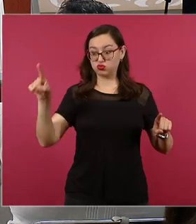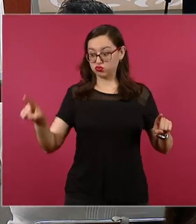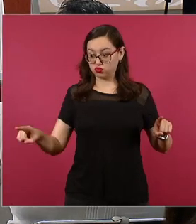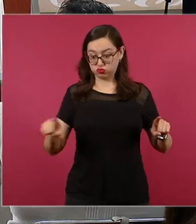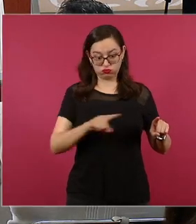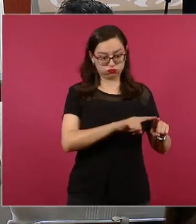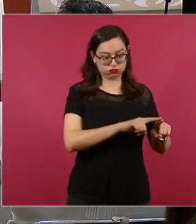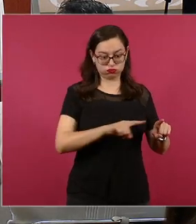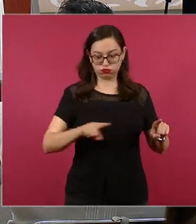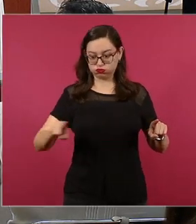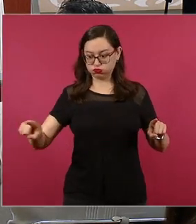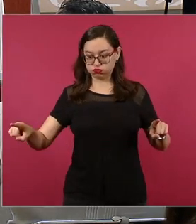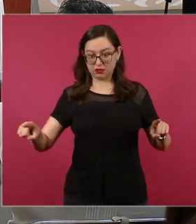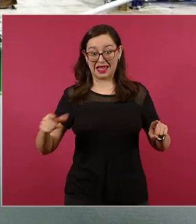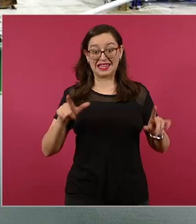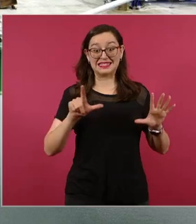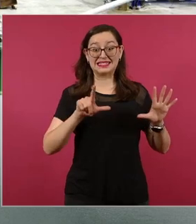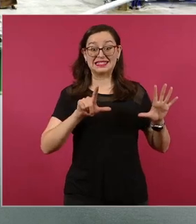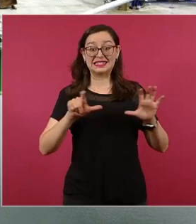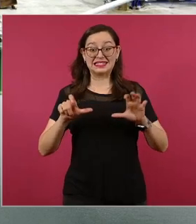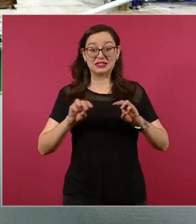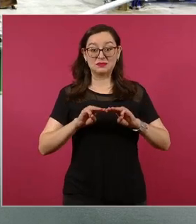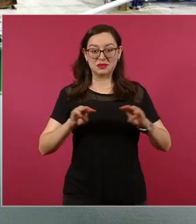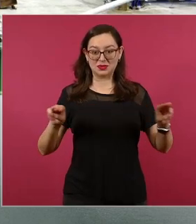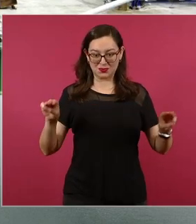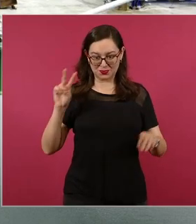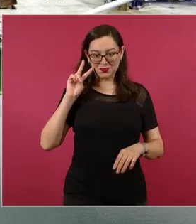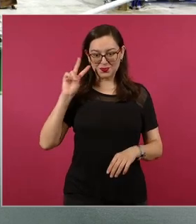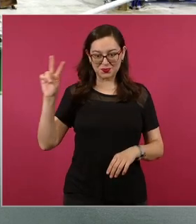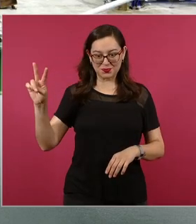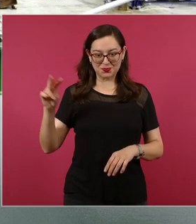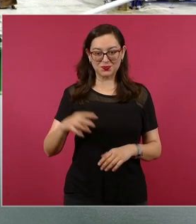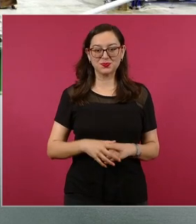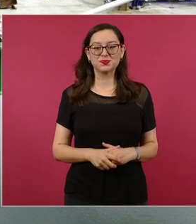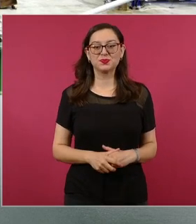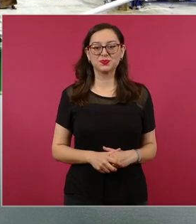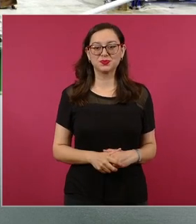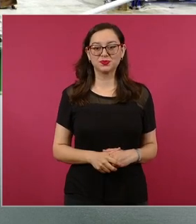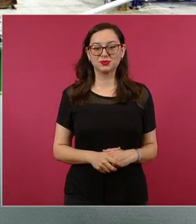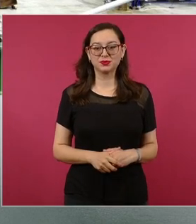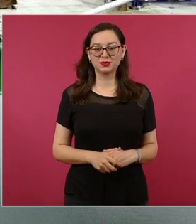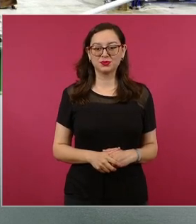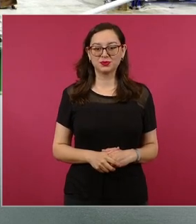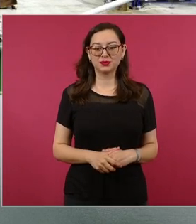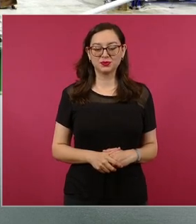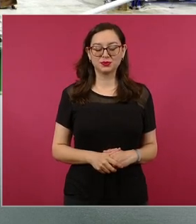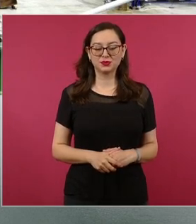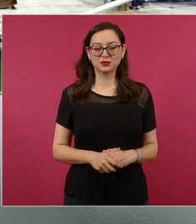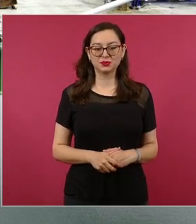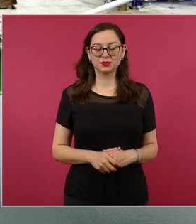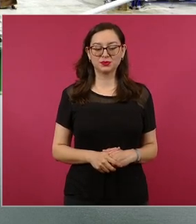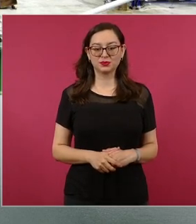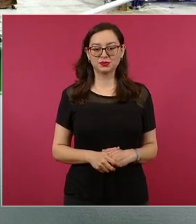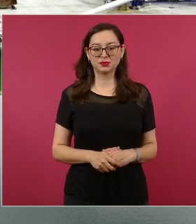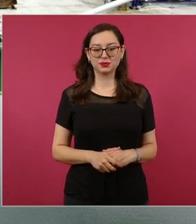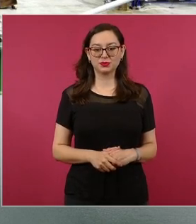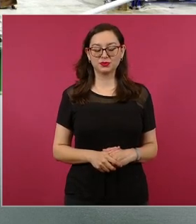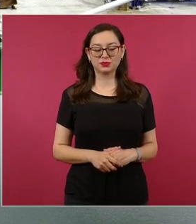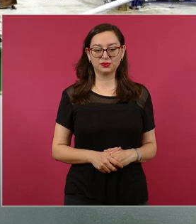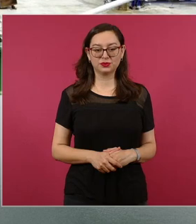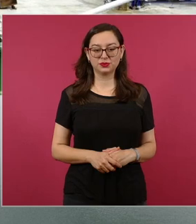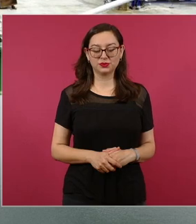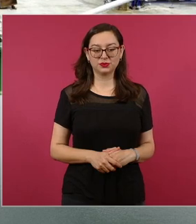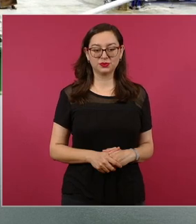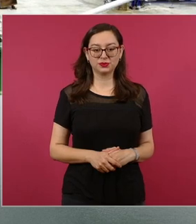Angostura, allá en la presa La Angostura, en el municipio de La